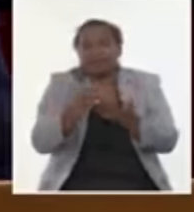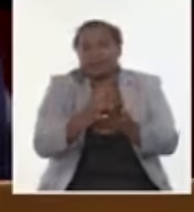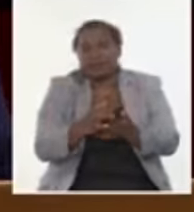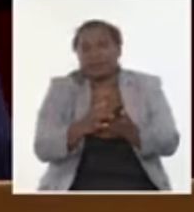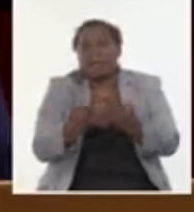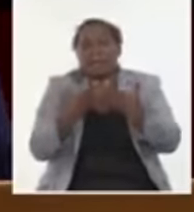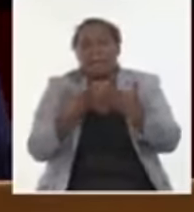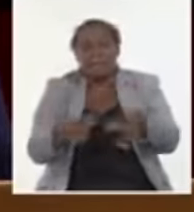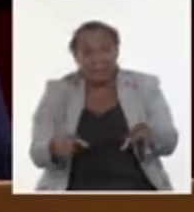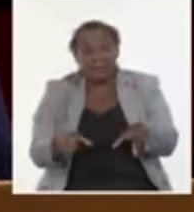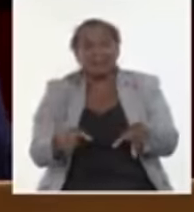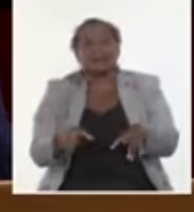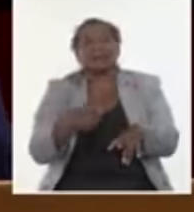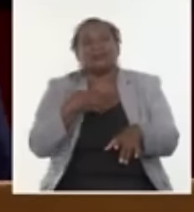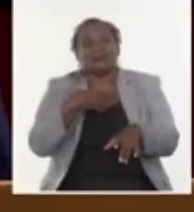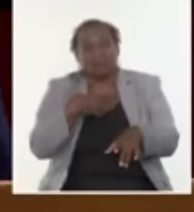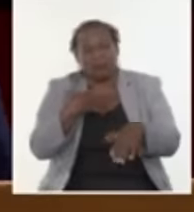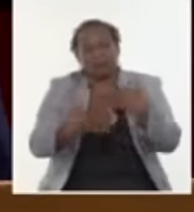persisten problemas.